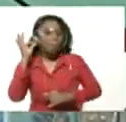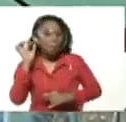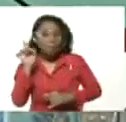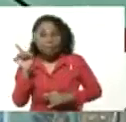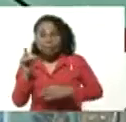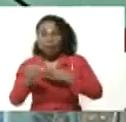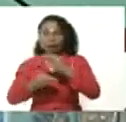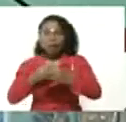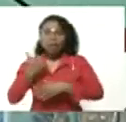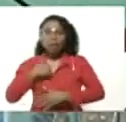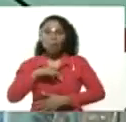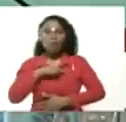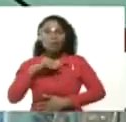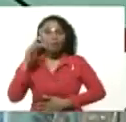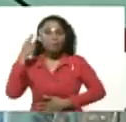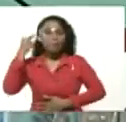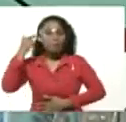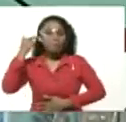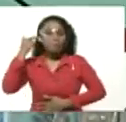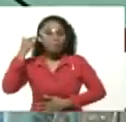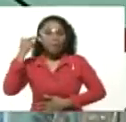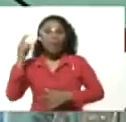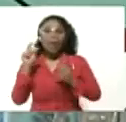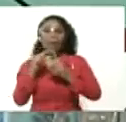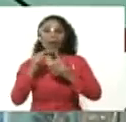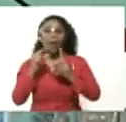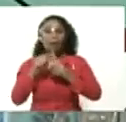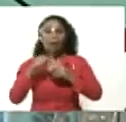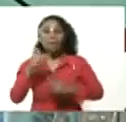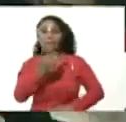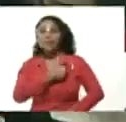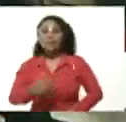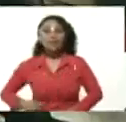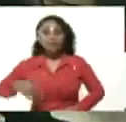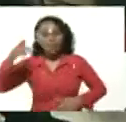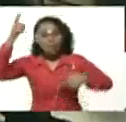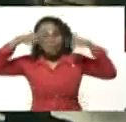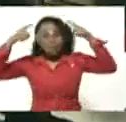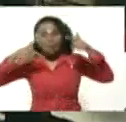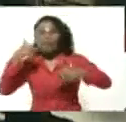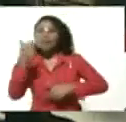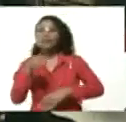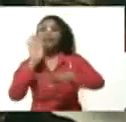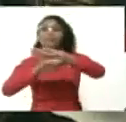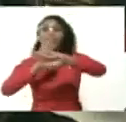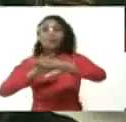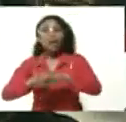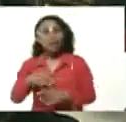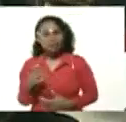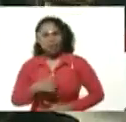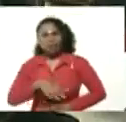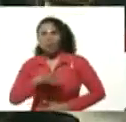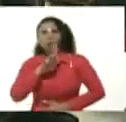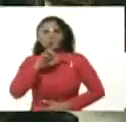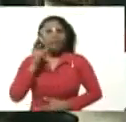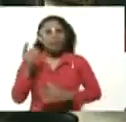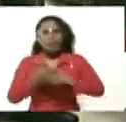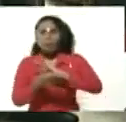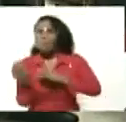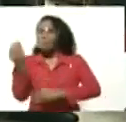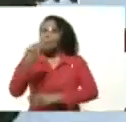resuenan en nuestros oídos las palabras del presidente Chávez cuando advertía de que luchar contra el terror con más